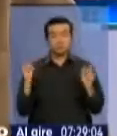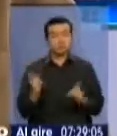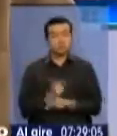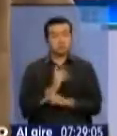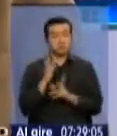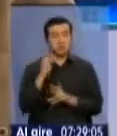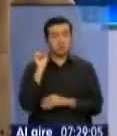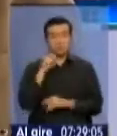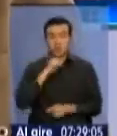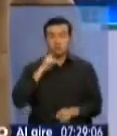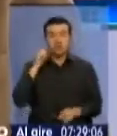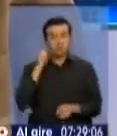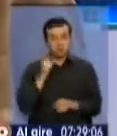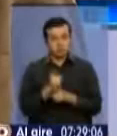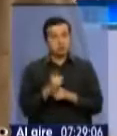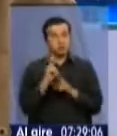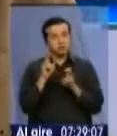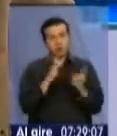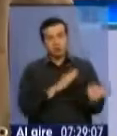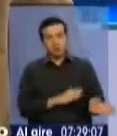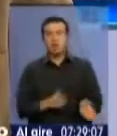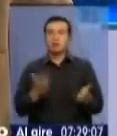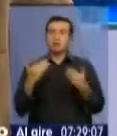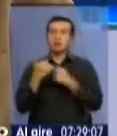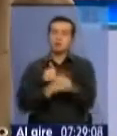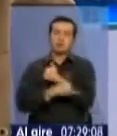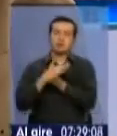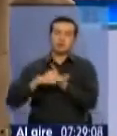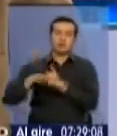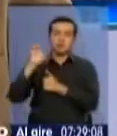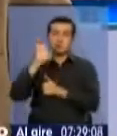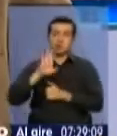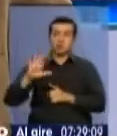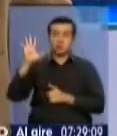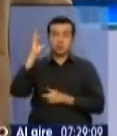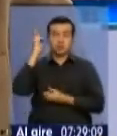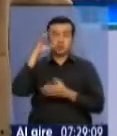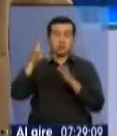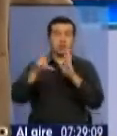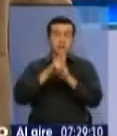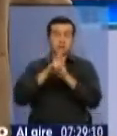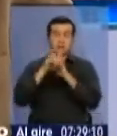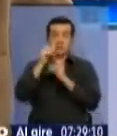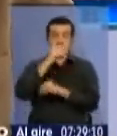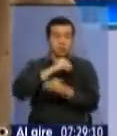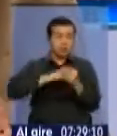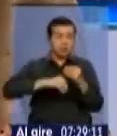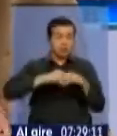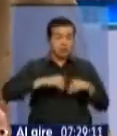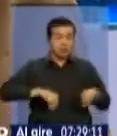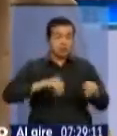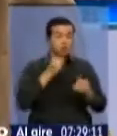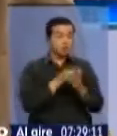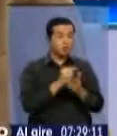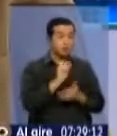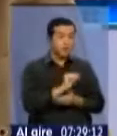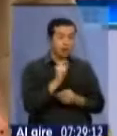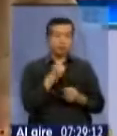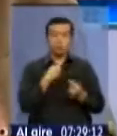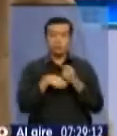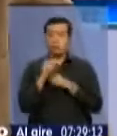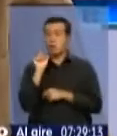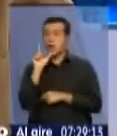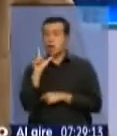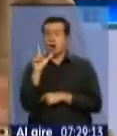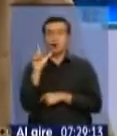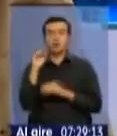pero que sí va dentro de la línea como están haciendo los países europeos, que están hablando de una ley de plusvalía, porque las inequidades que se va dando en este